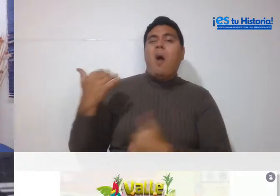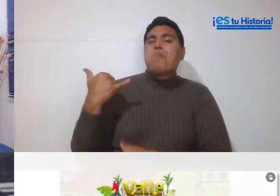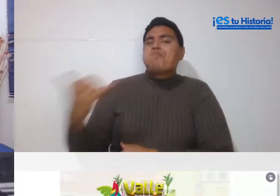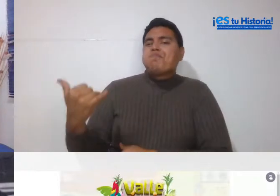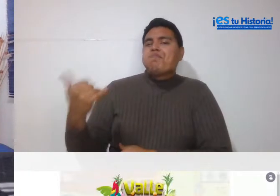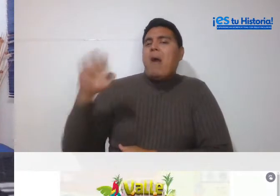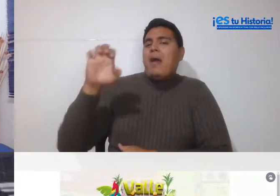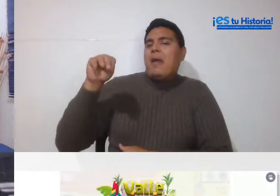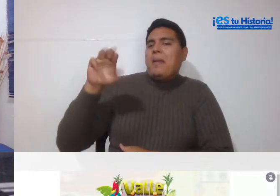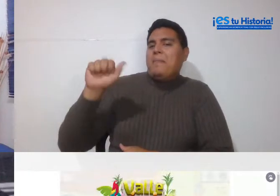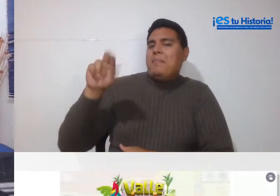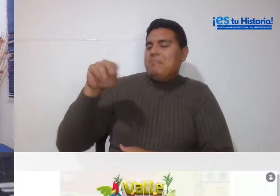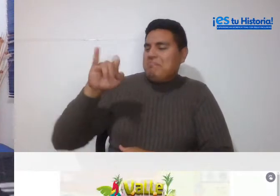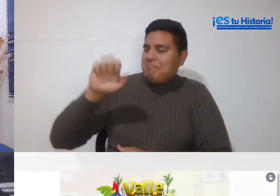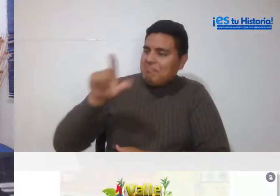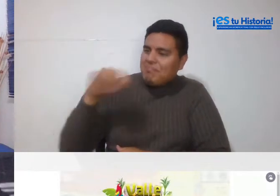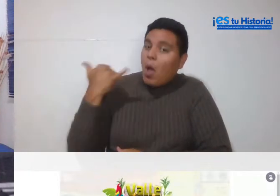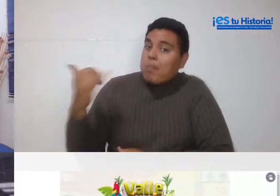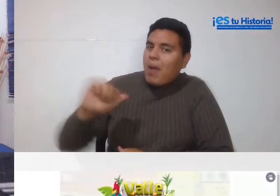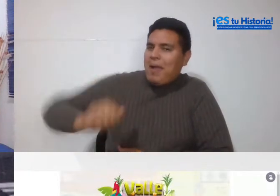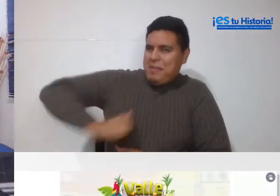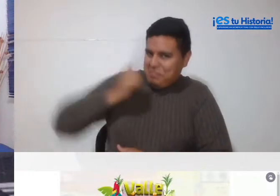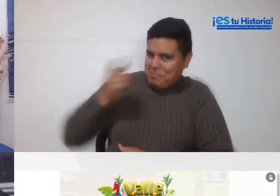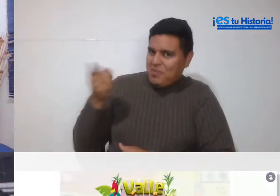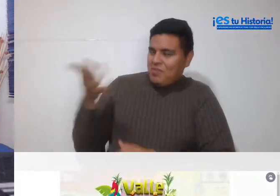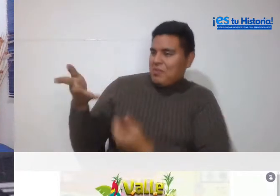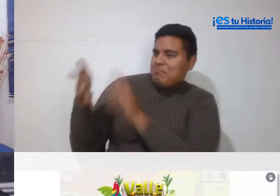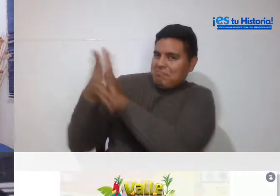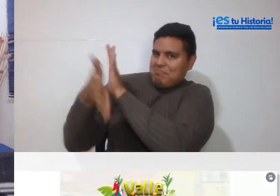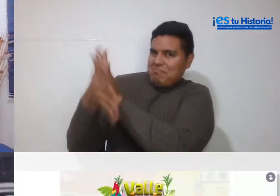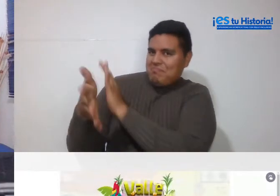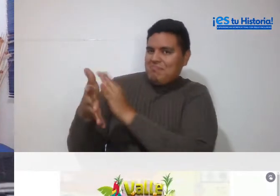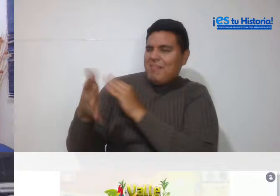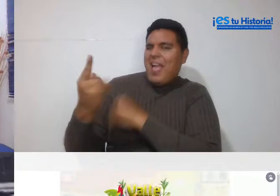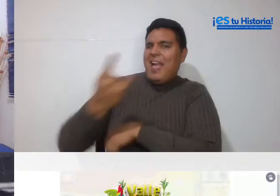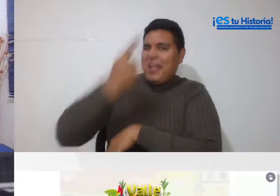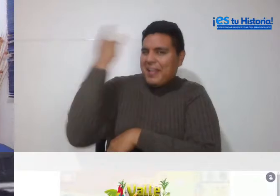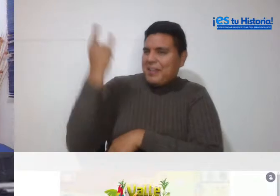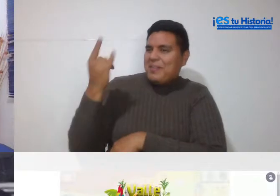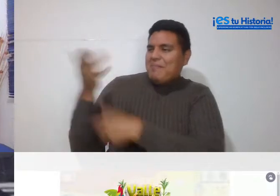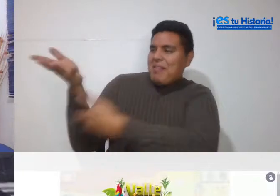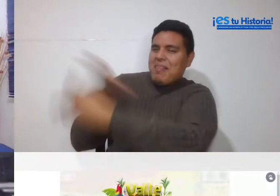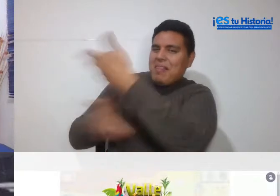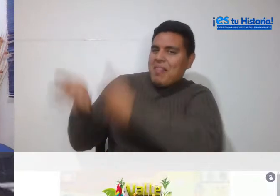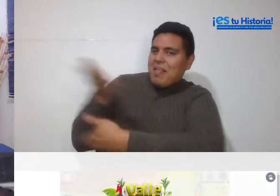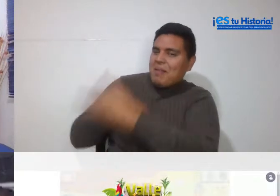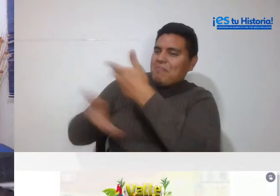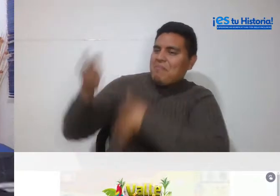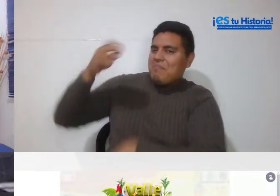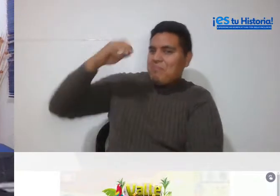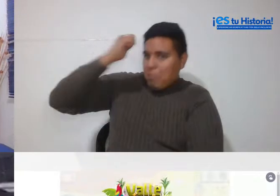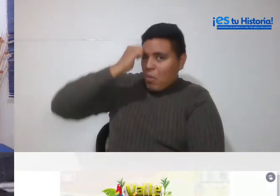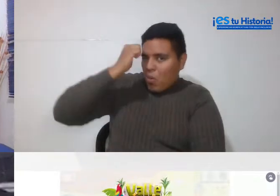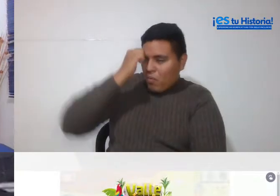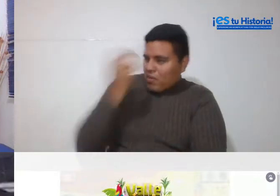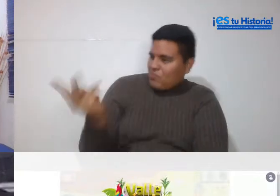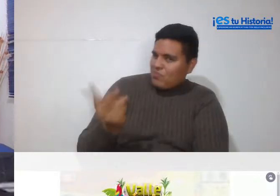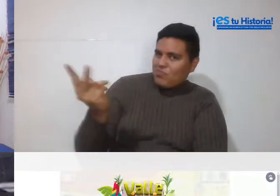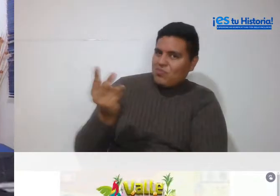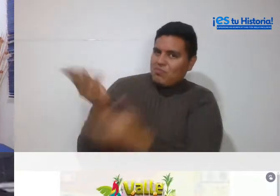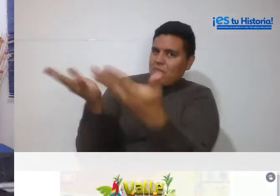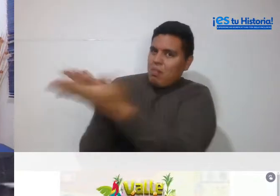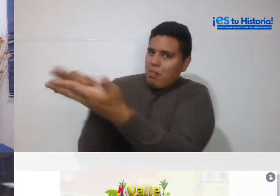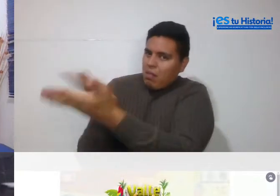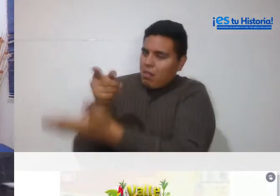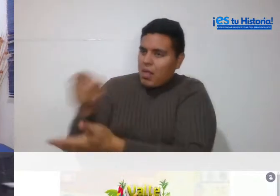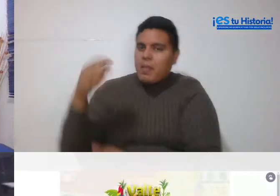momento también, pues yo quiero que Emanuel le comente, le diga algo al profe, en este caso de tecnologías también, referente a cómo ha sido esa